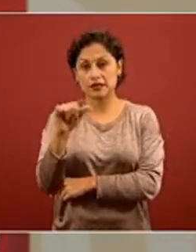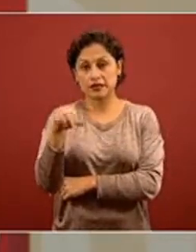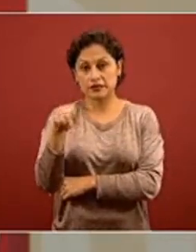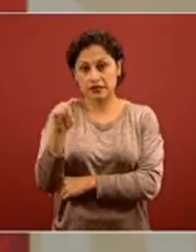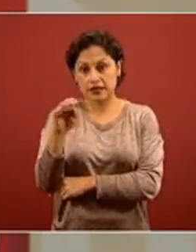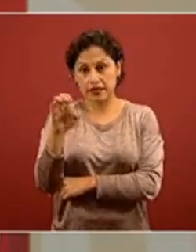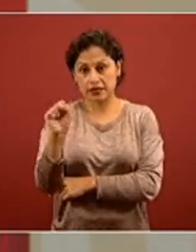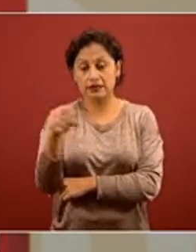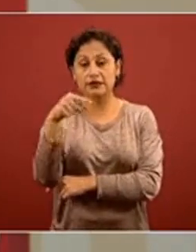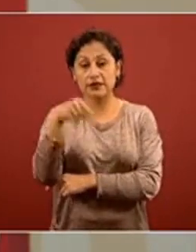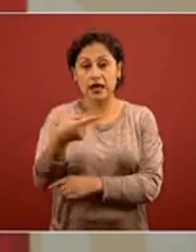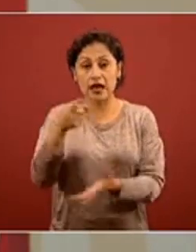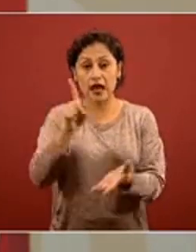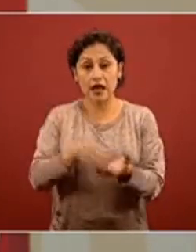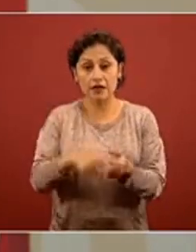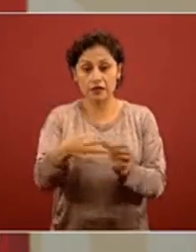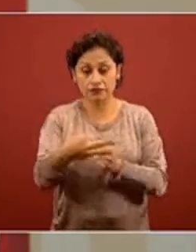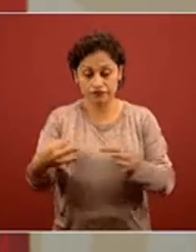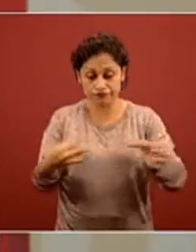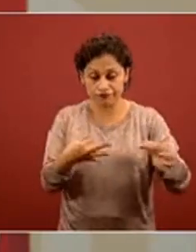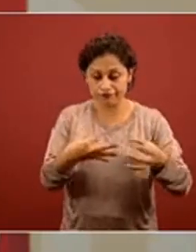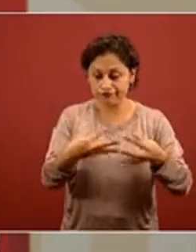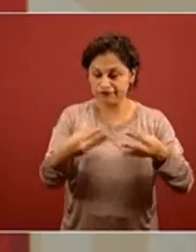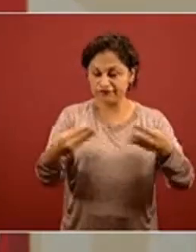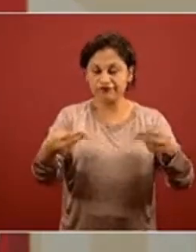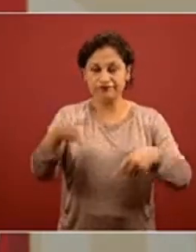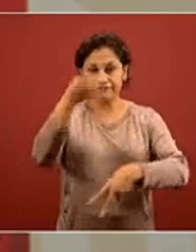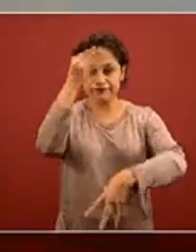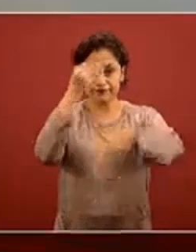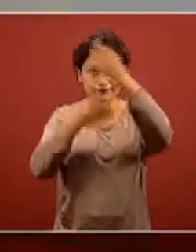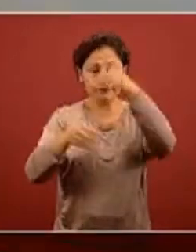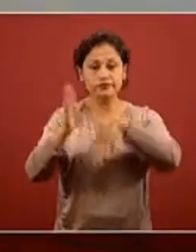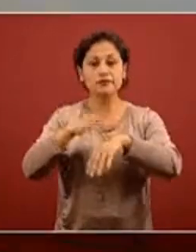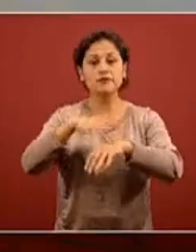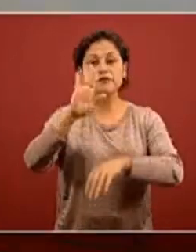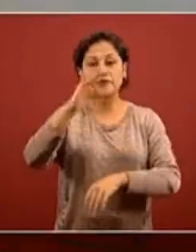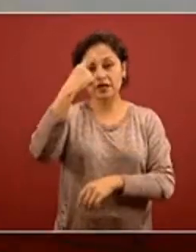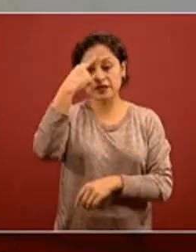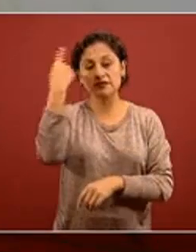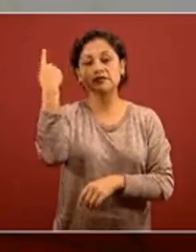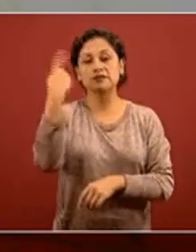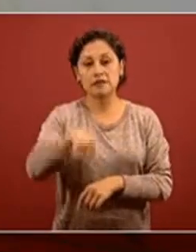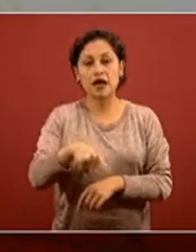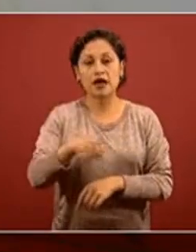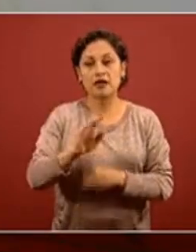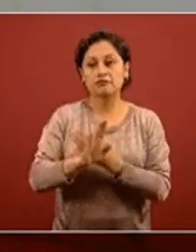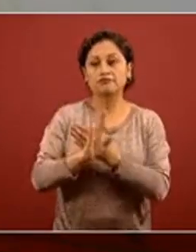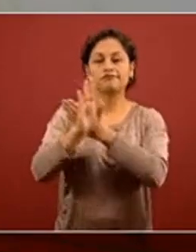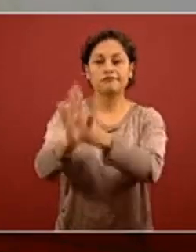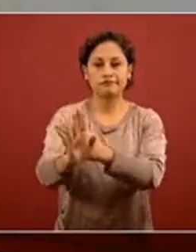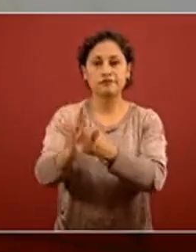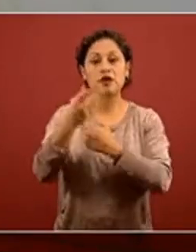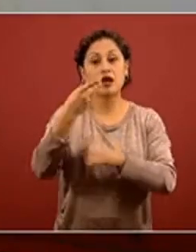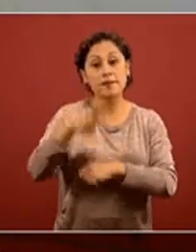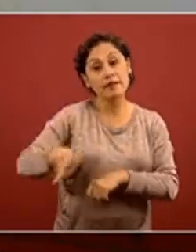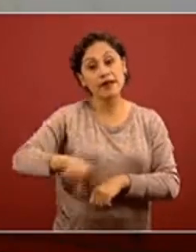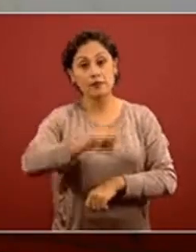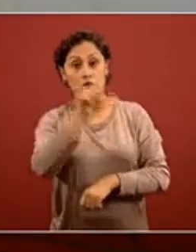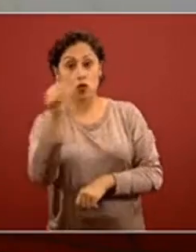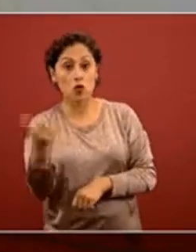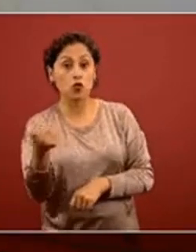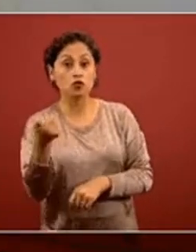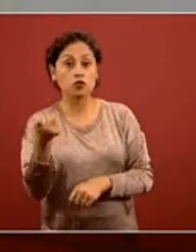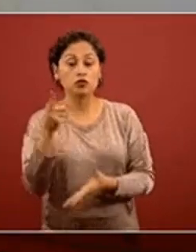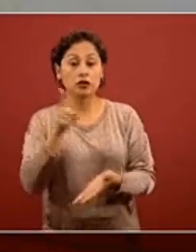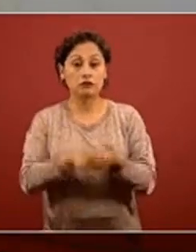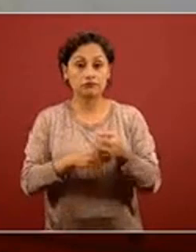del virus. Y existen otros muchos anticuerpos que no tienen esa condición de neutralizante y entonces dan respuestas